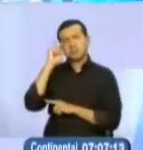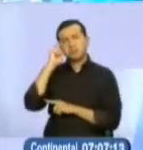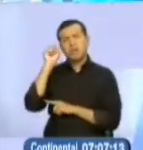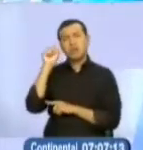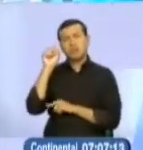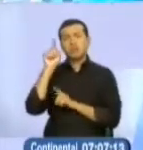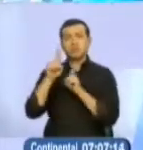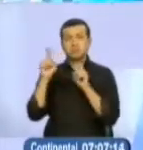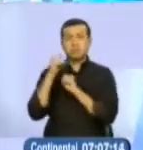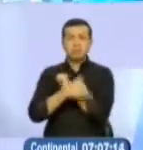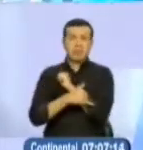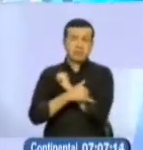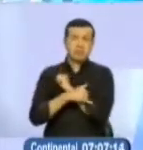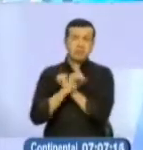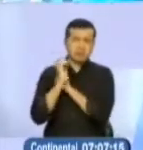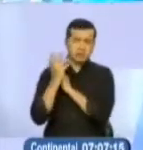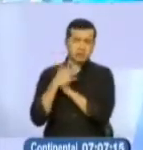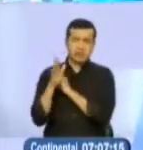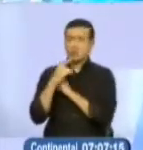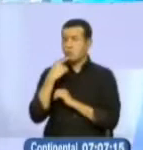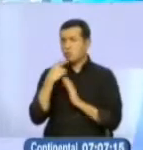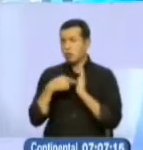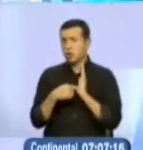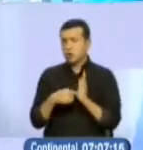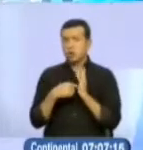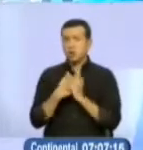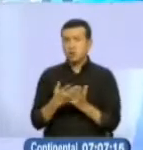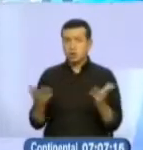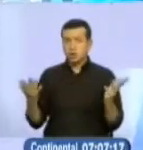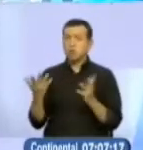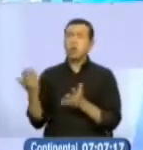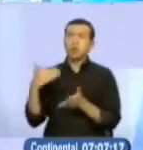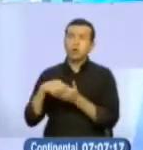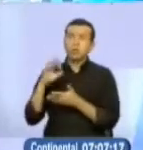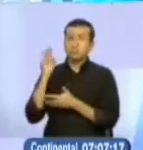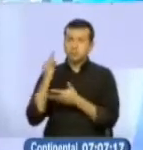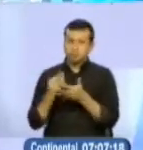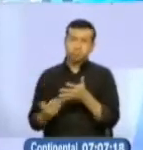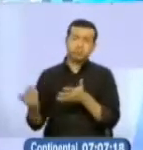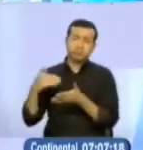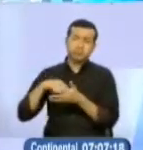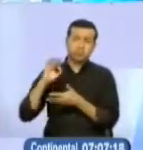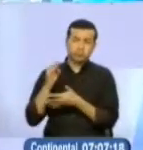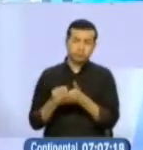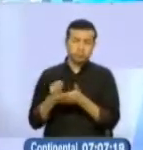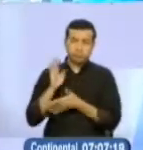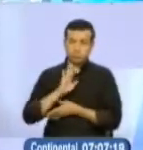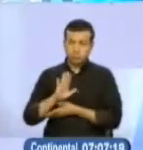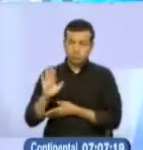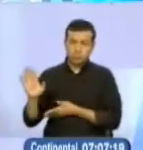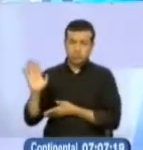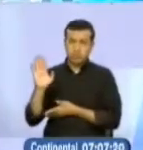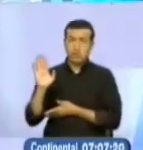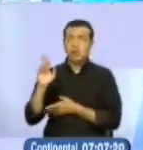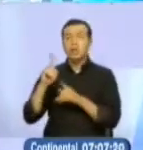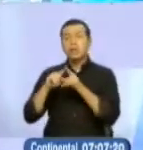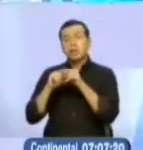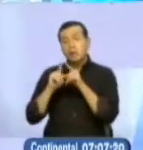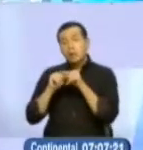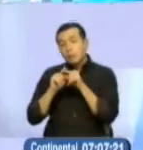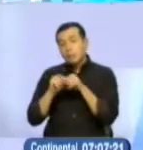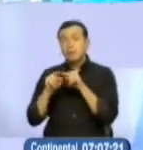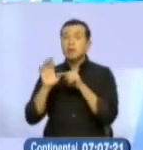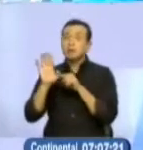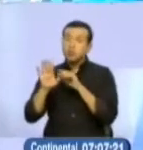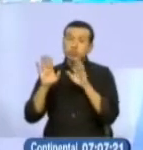posibilidad de hacer un determinado tipo de recuentos estas formas de recuentos posibles varían según lo que